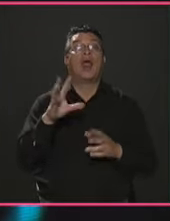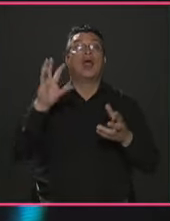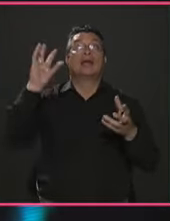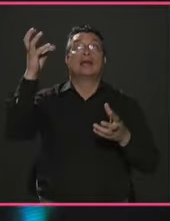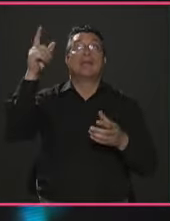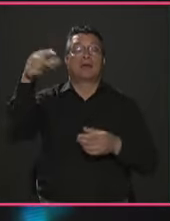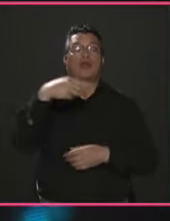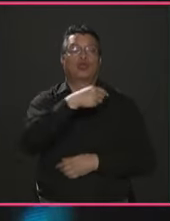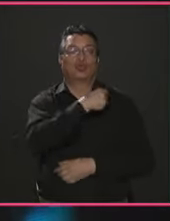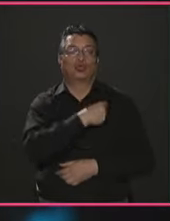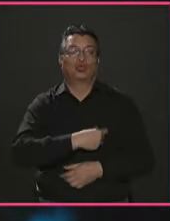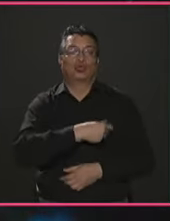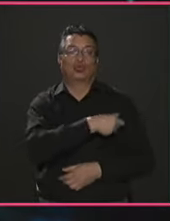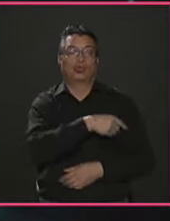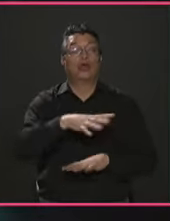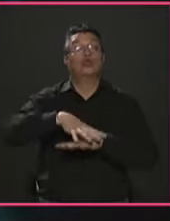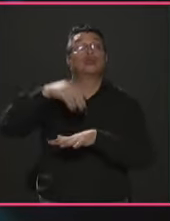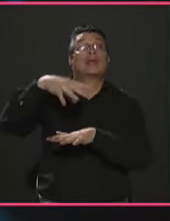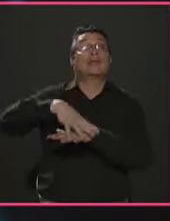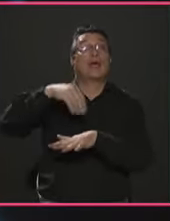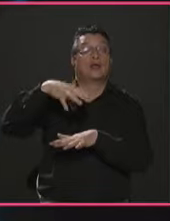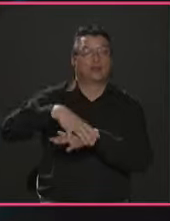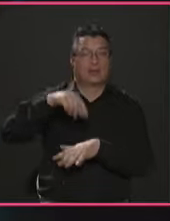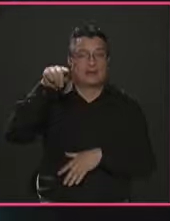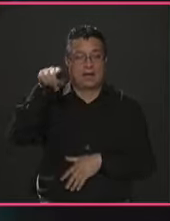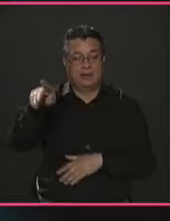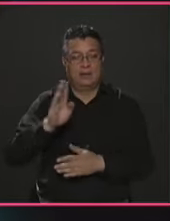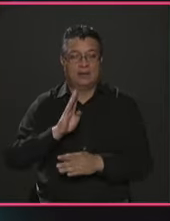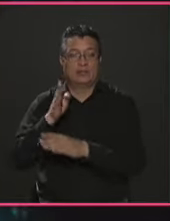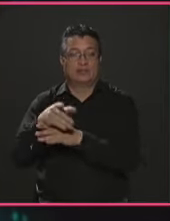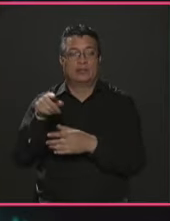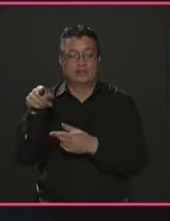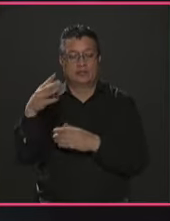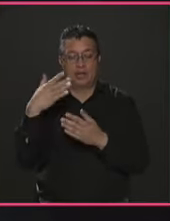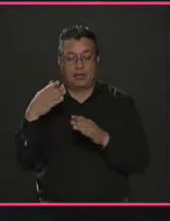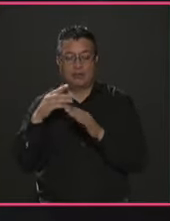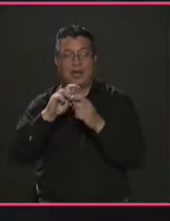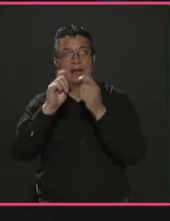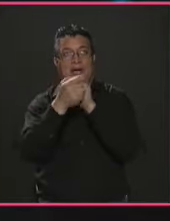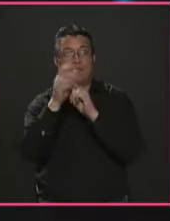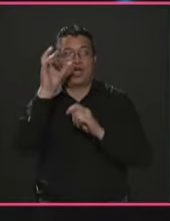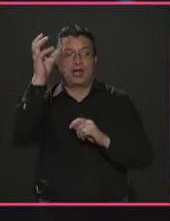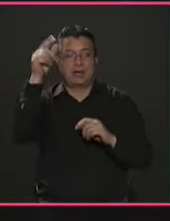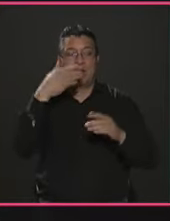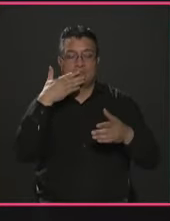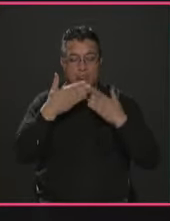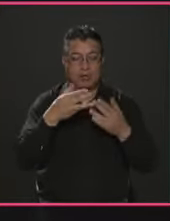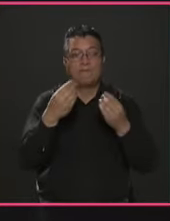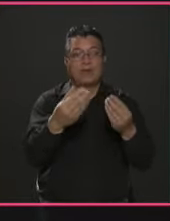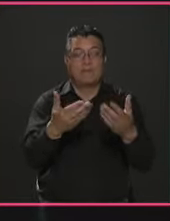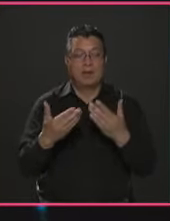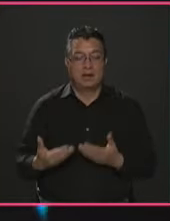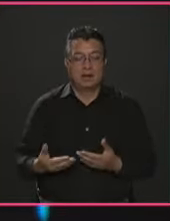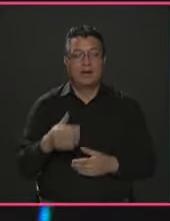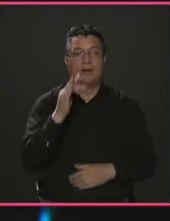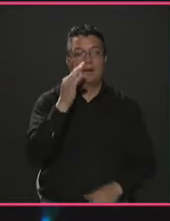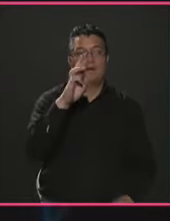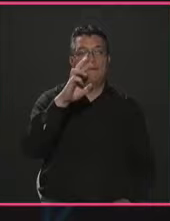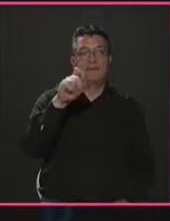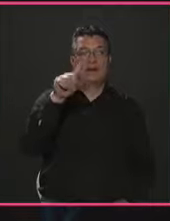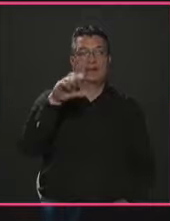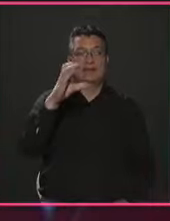Suecia y es miembro activo del Consejo de cambio climático de la ciudad de gotemburgo le damos la bienvenida a Frances